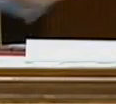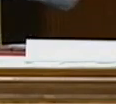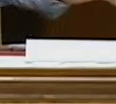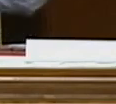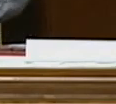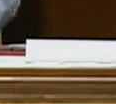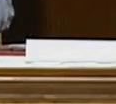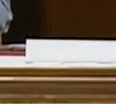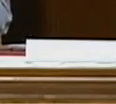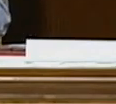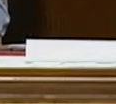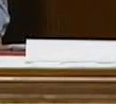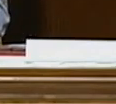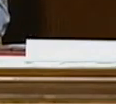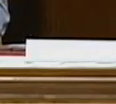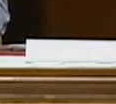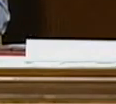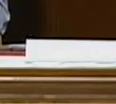Lo mandé al hospital, de una vez.